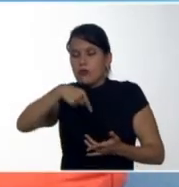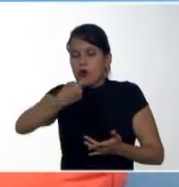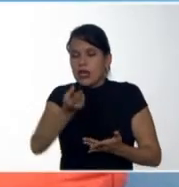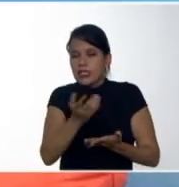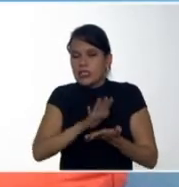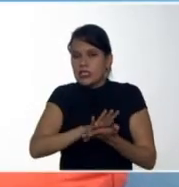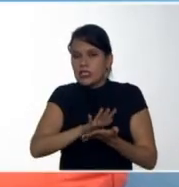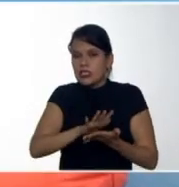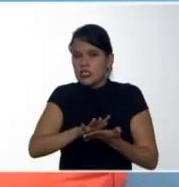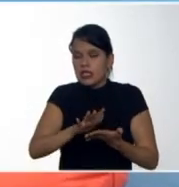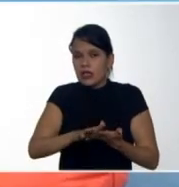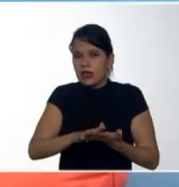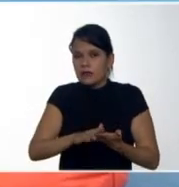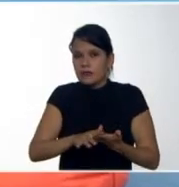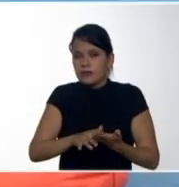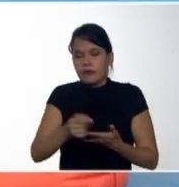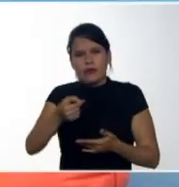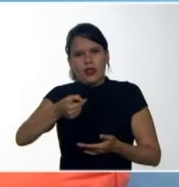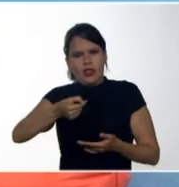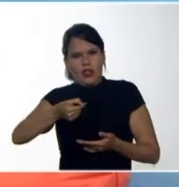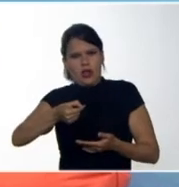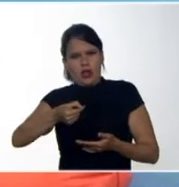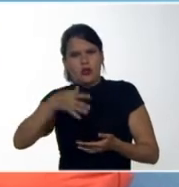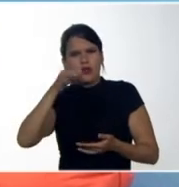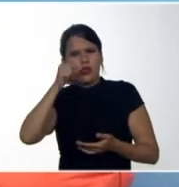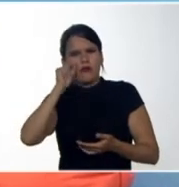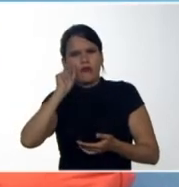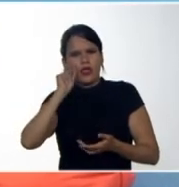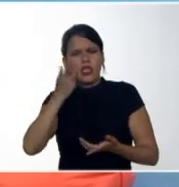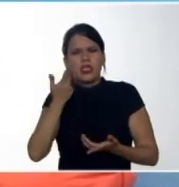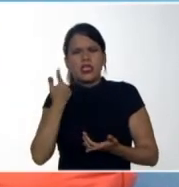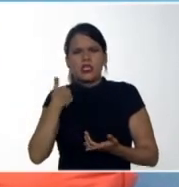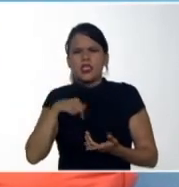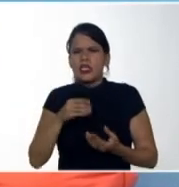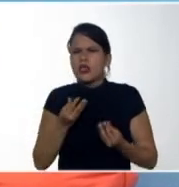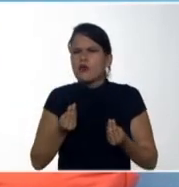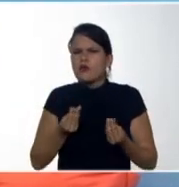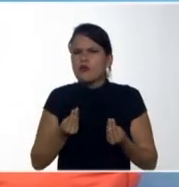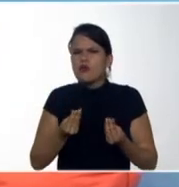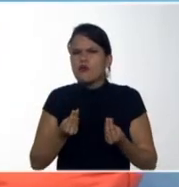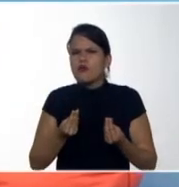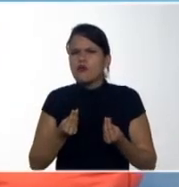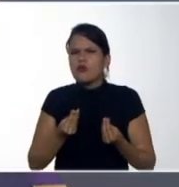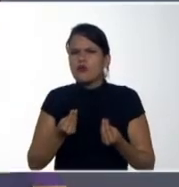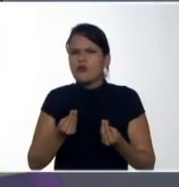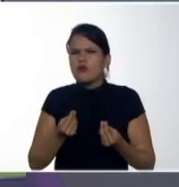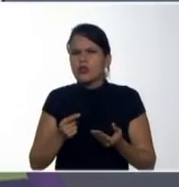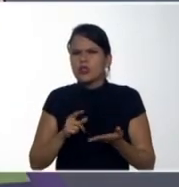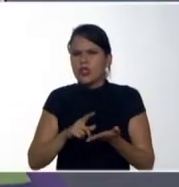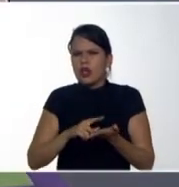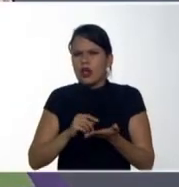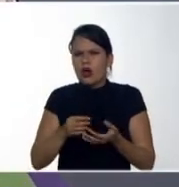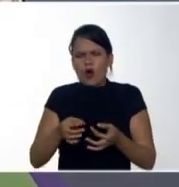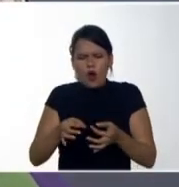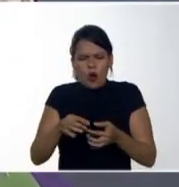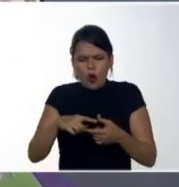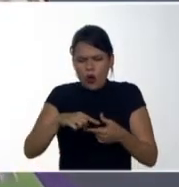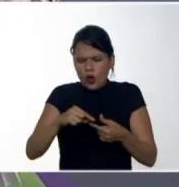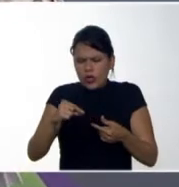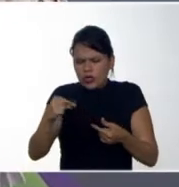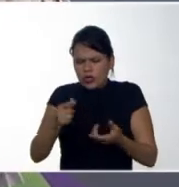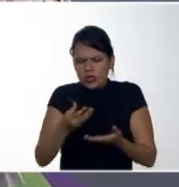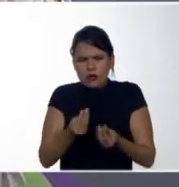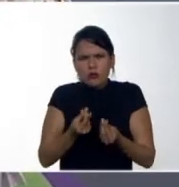seca el grano de café, tiene muchos sedimentos, muchas hojitas, muchas